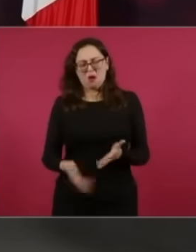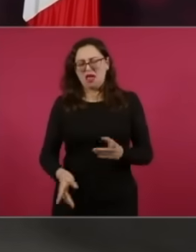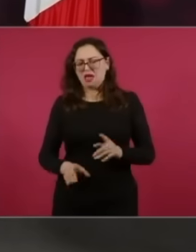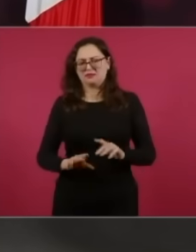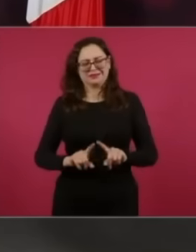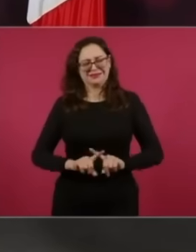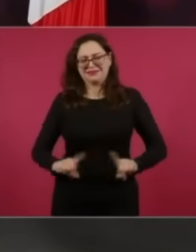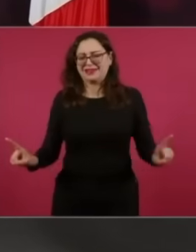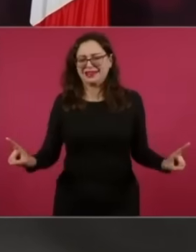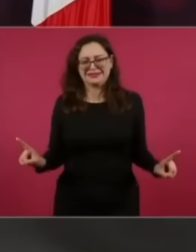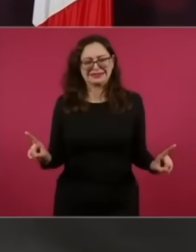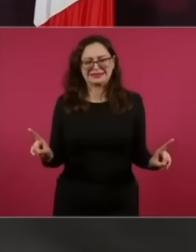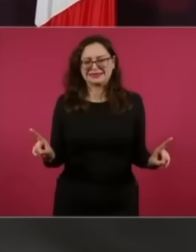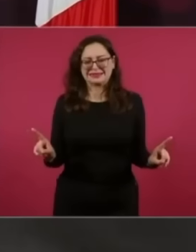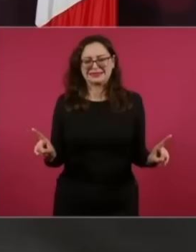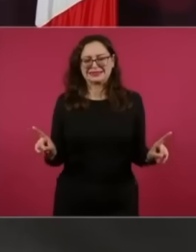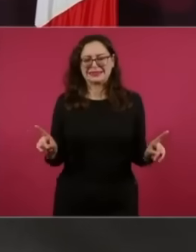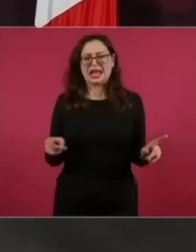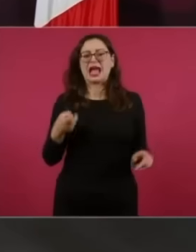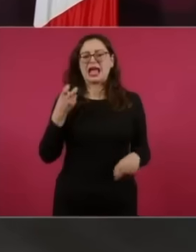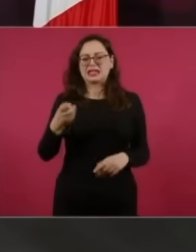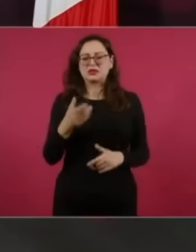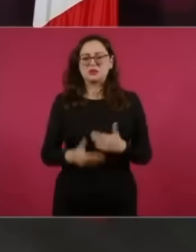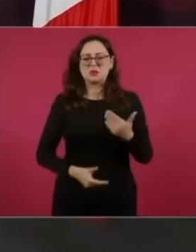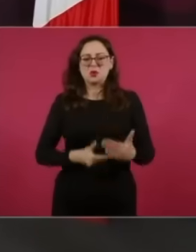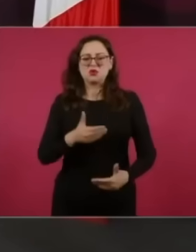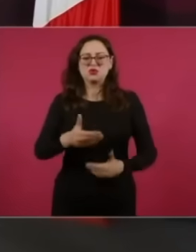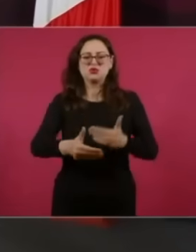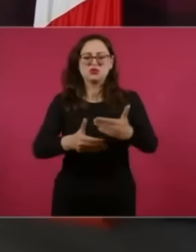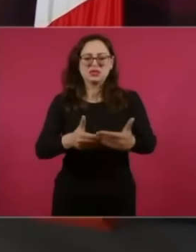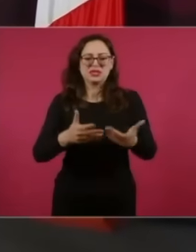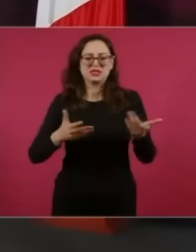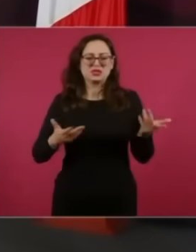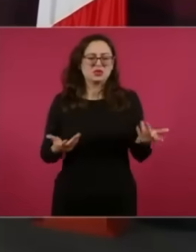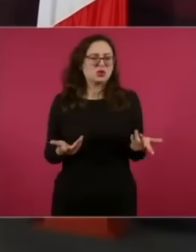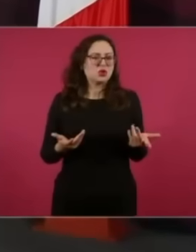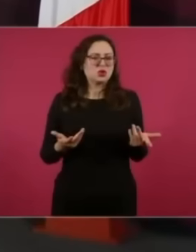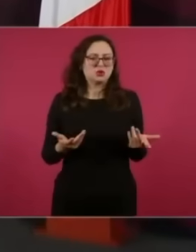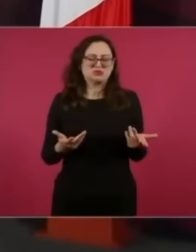tiempos esos son procedimientos